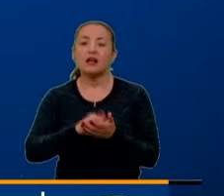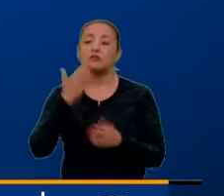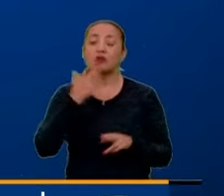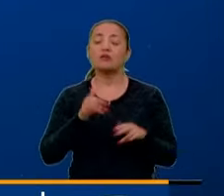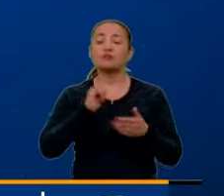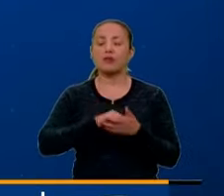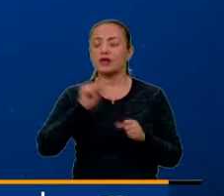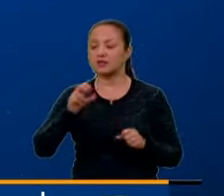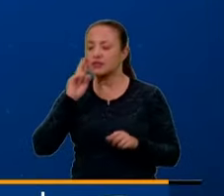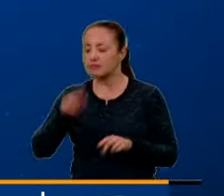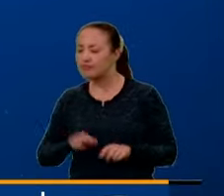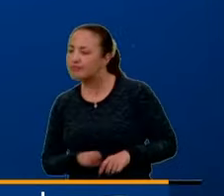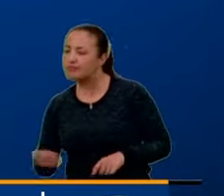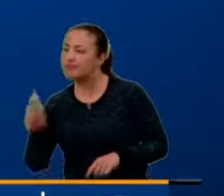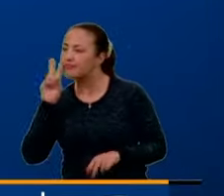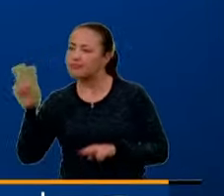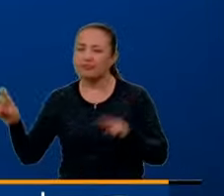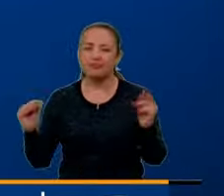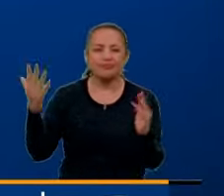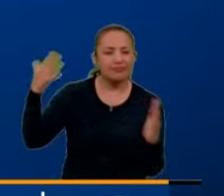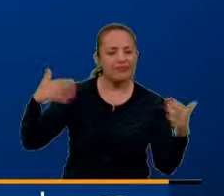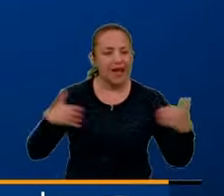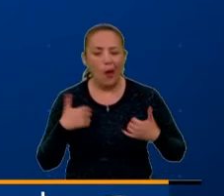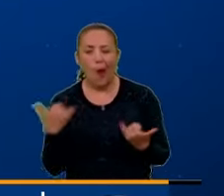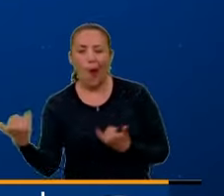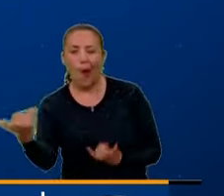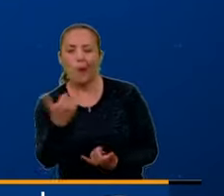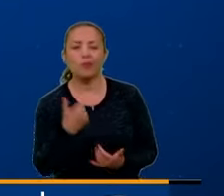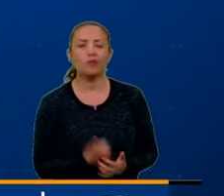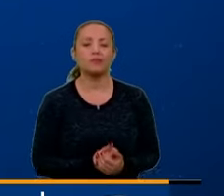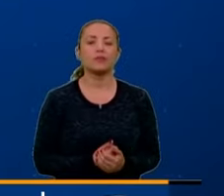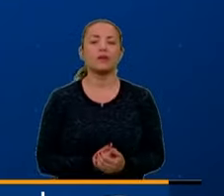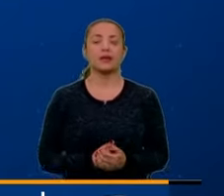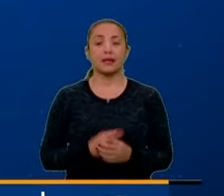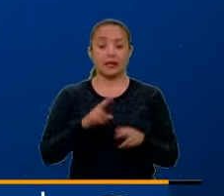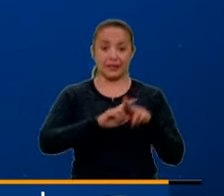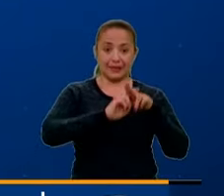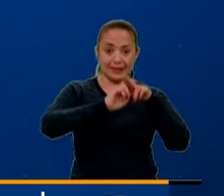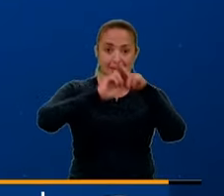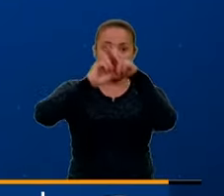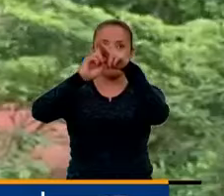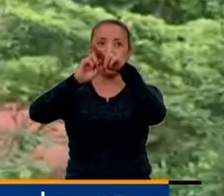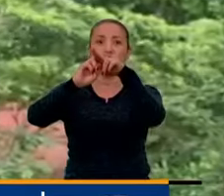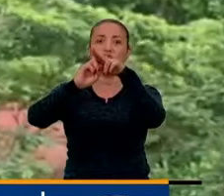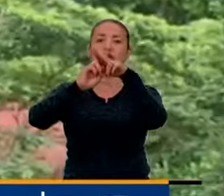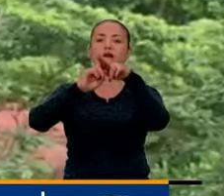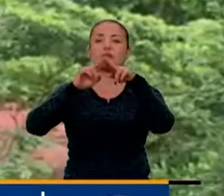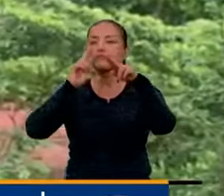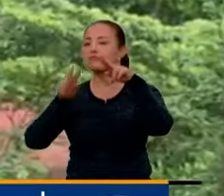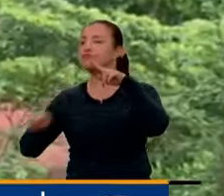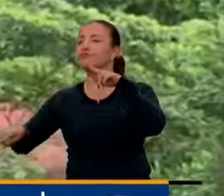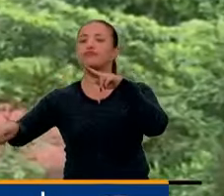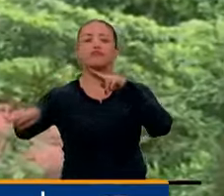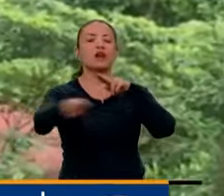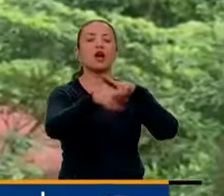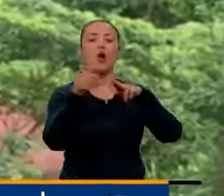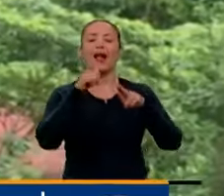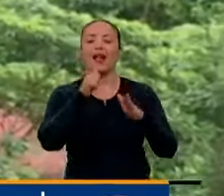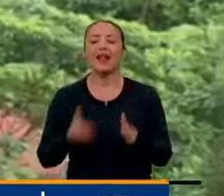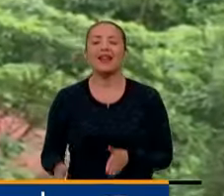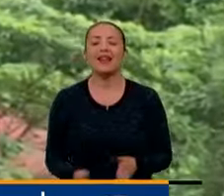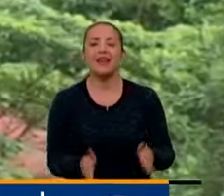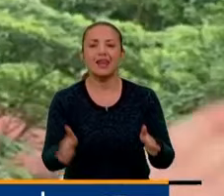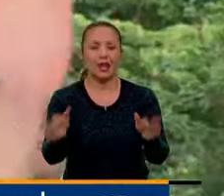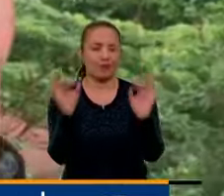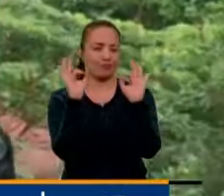fauna que allí se encuentra. Primero, el teleférico tiene una perspectiva panorámica del río que es